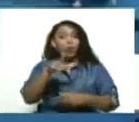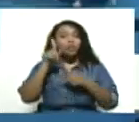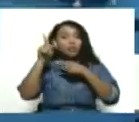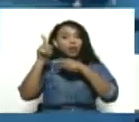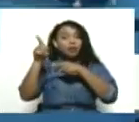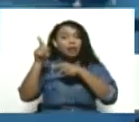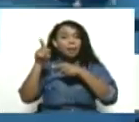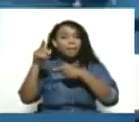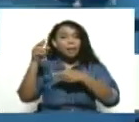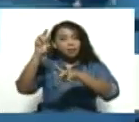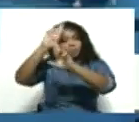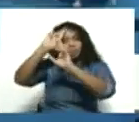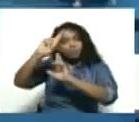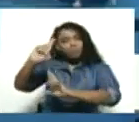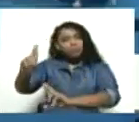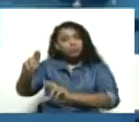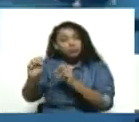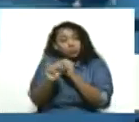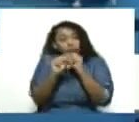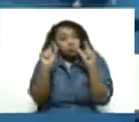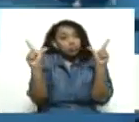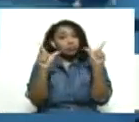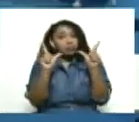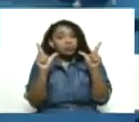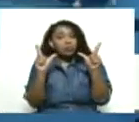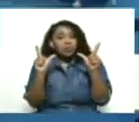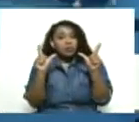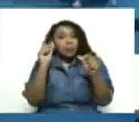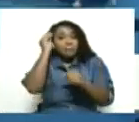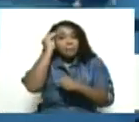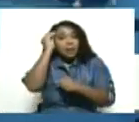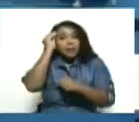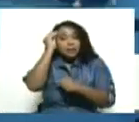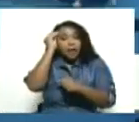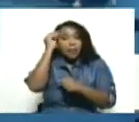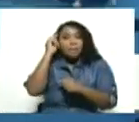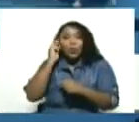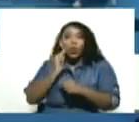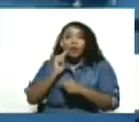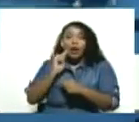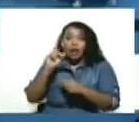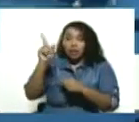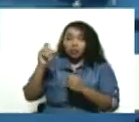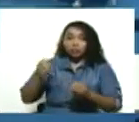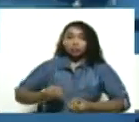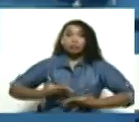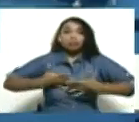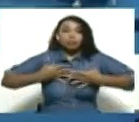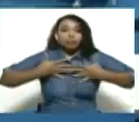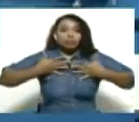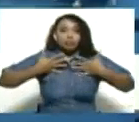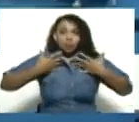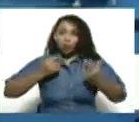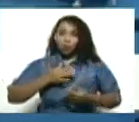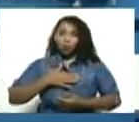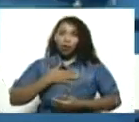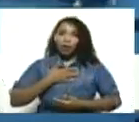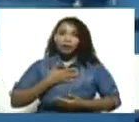que respetan admiran y encuentran en Bolívar una fuente de inspiración también puedan